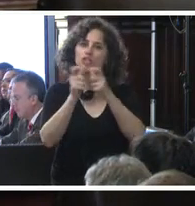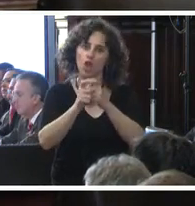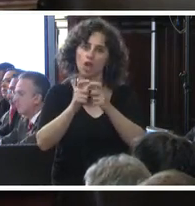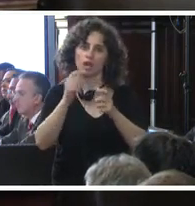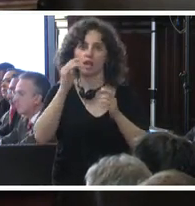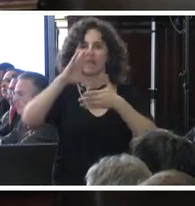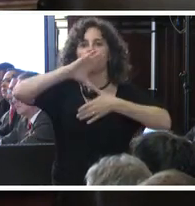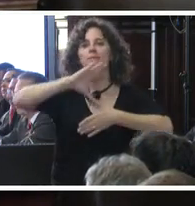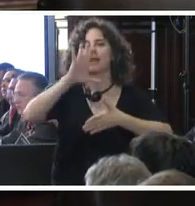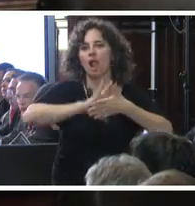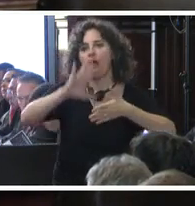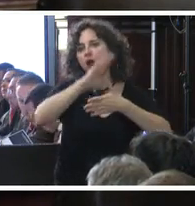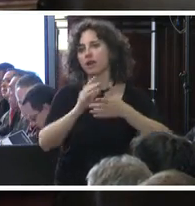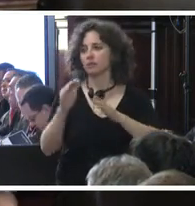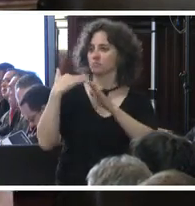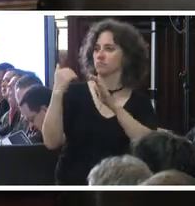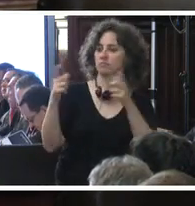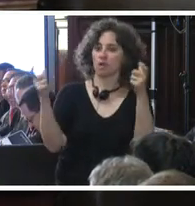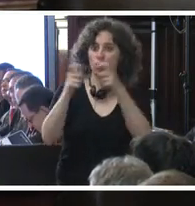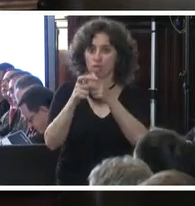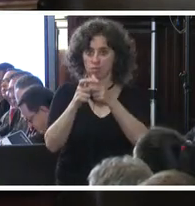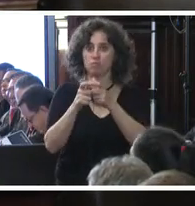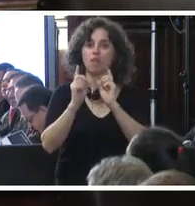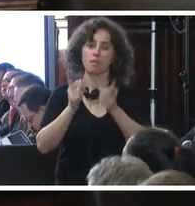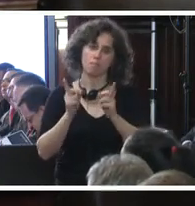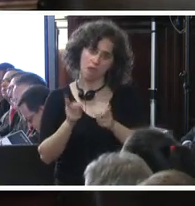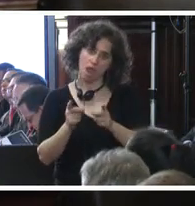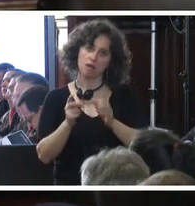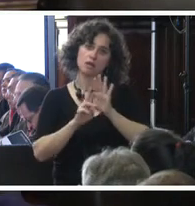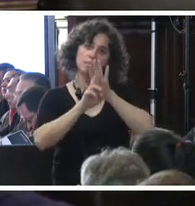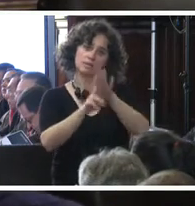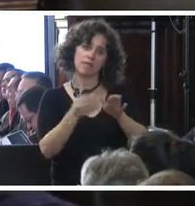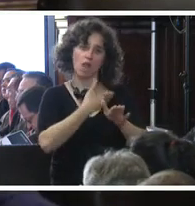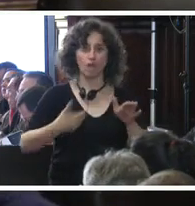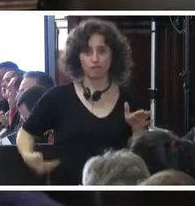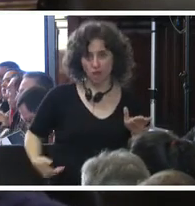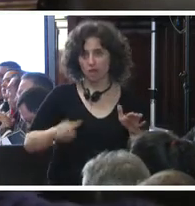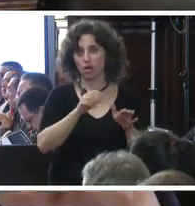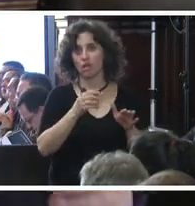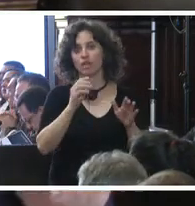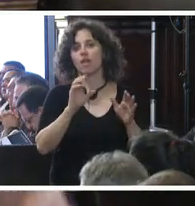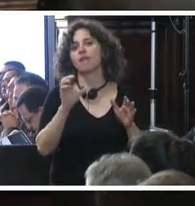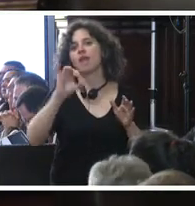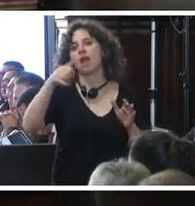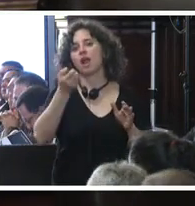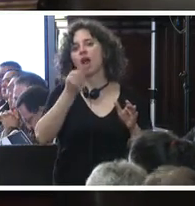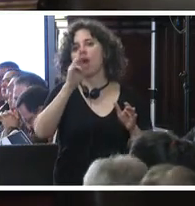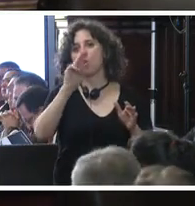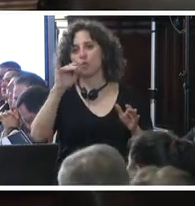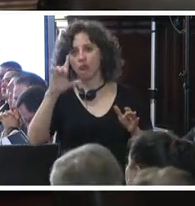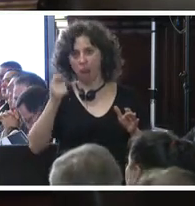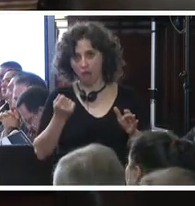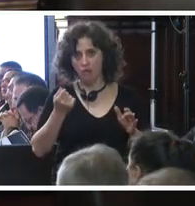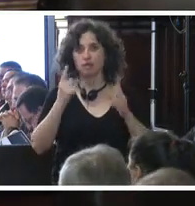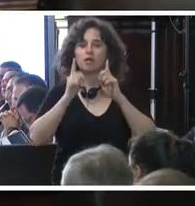Interamericana, comisionados por esta audiencia. Agradezco también a representantes del Gobierno Federal, del Gobierno de Coahuila y particularmente del